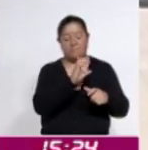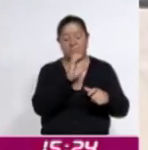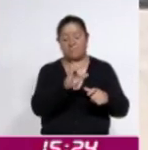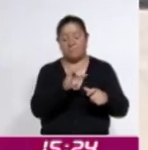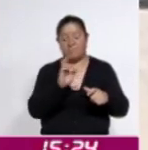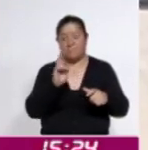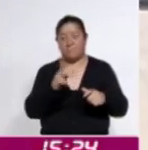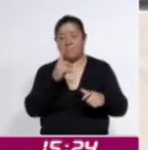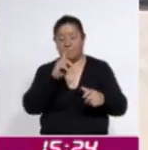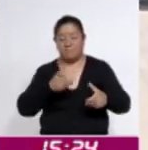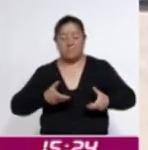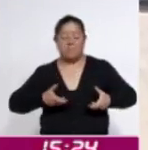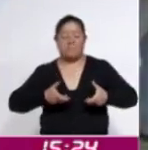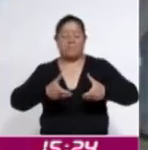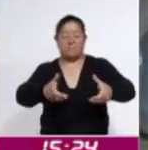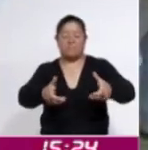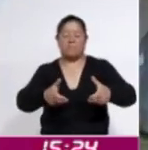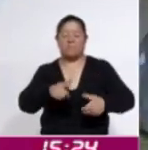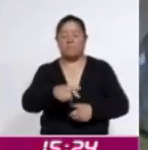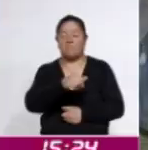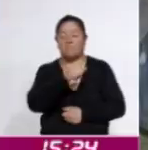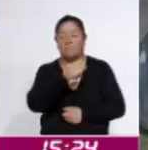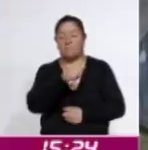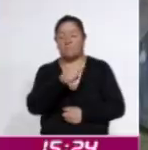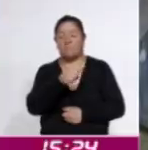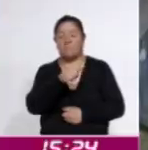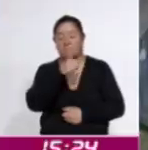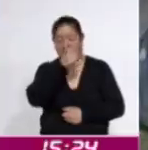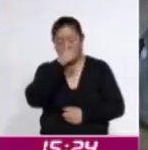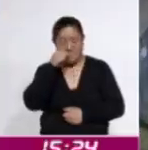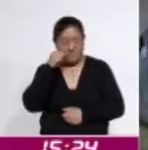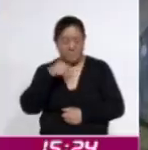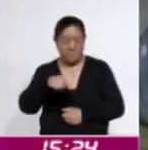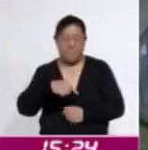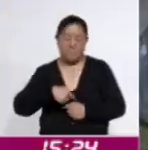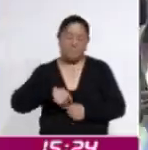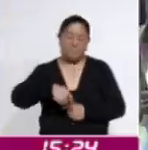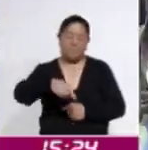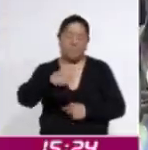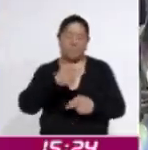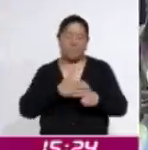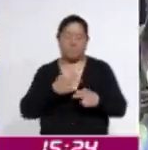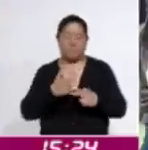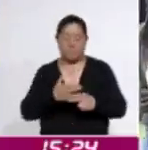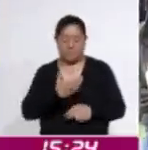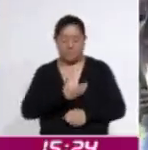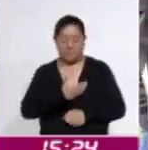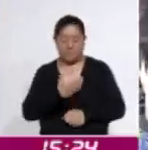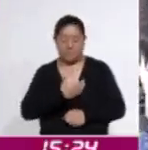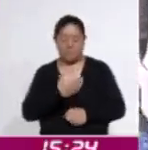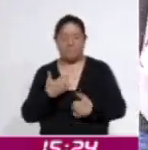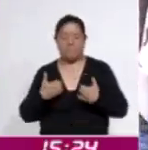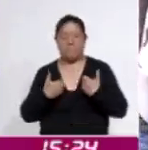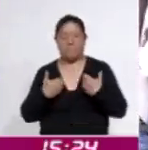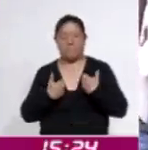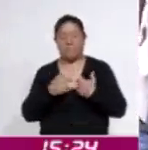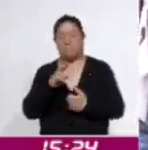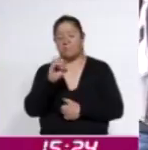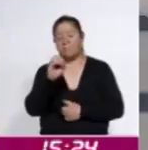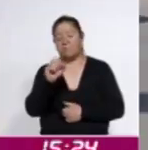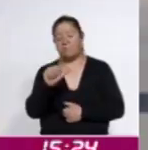por la avenida Independencia Juárez, calle Lardizábal, hasta el Parque de la Juventud. Rosa Emilia y